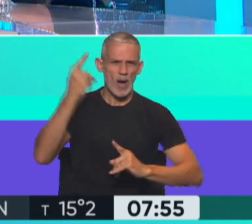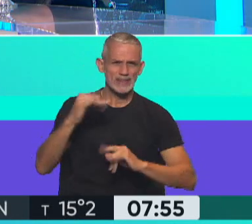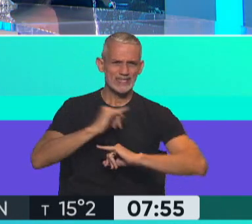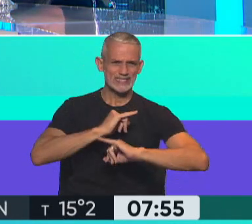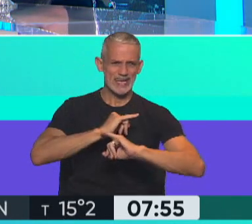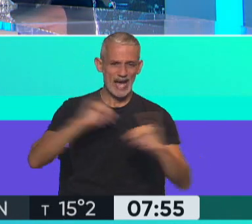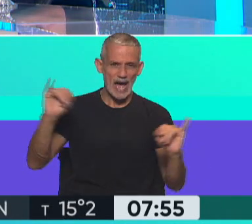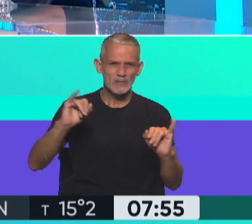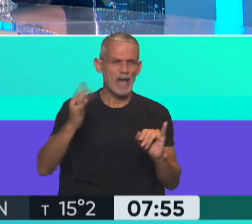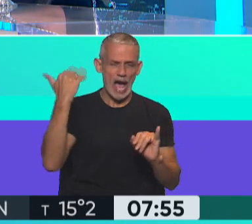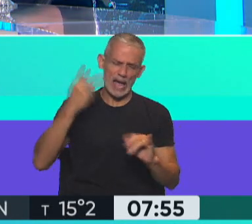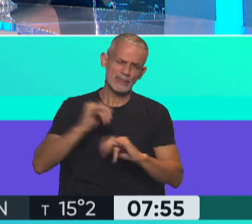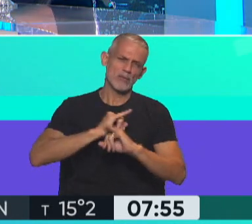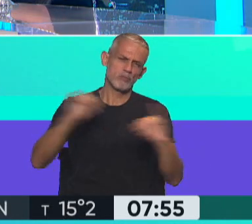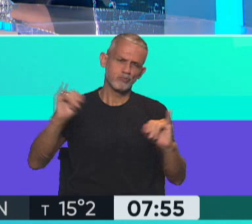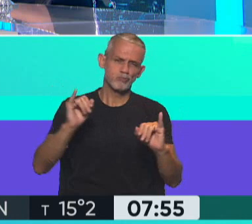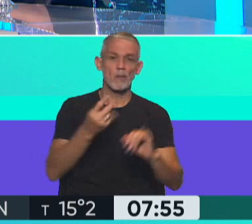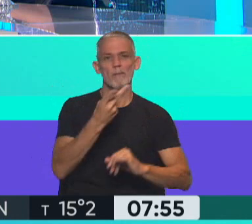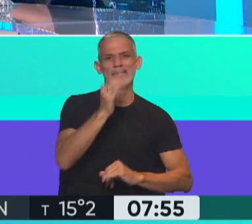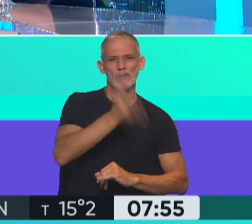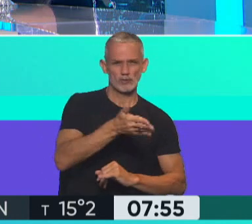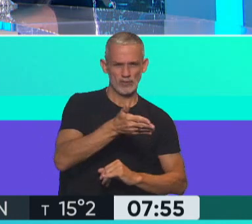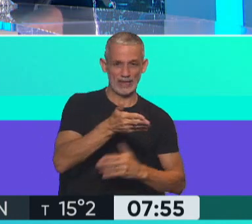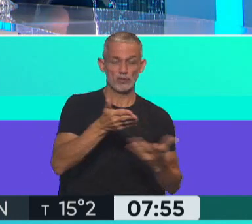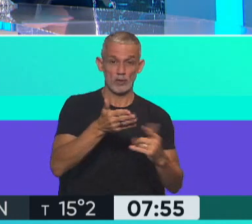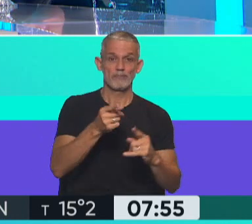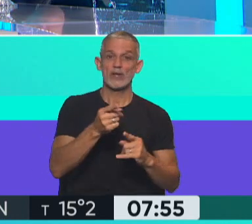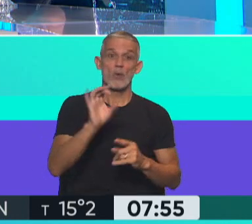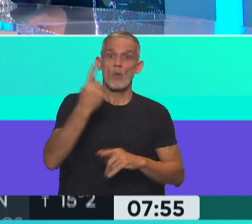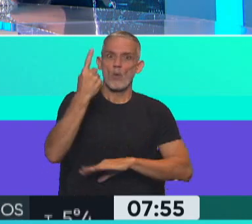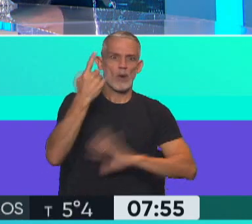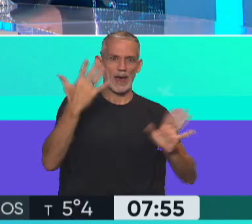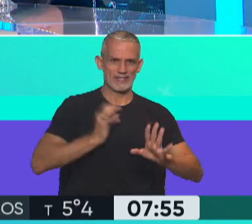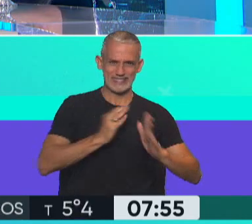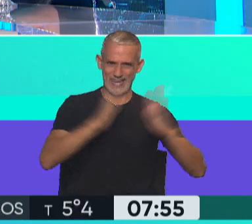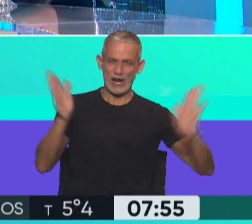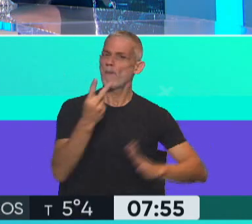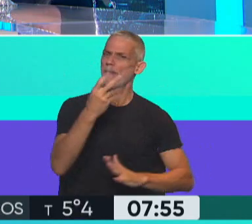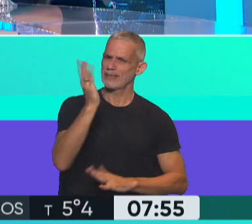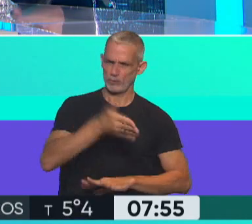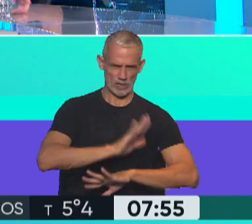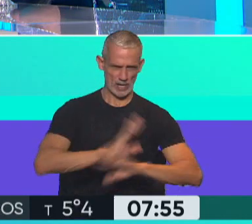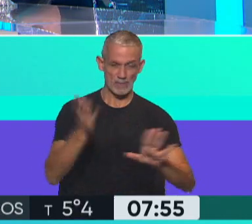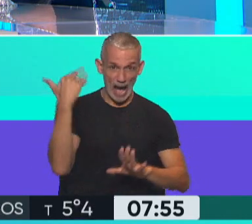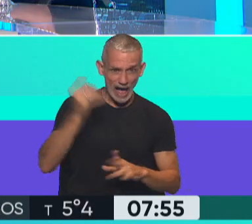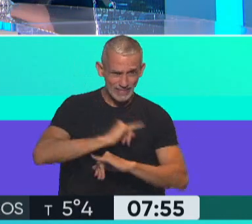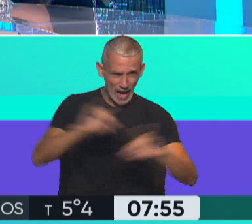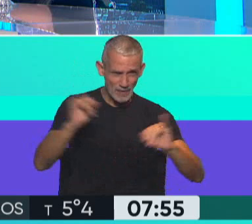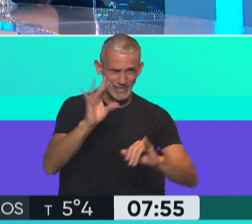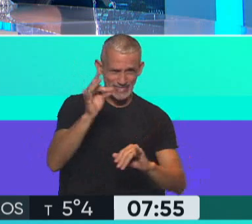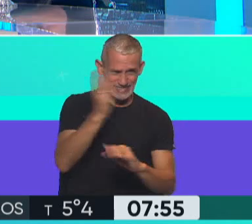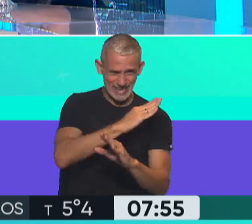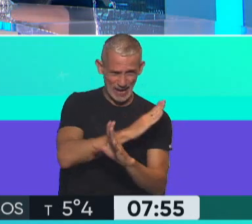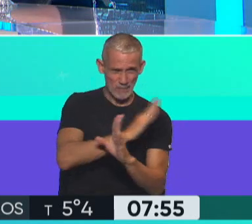inicialmente, que era lo que se había dicho, 20%, sí, única vez en el año. Ese fue el anuncio que se hizo en